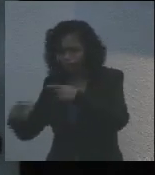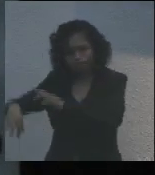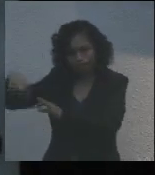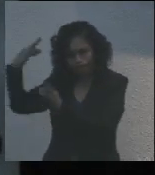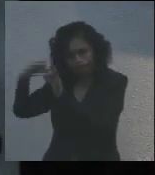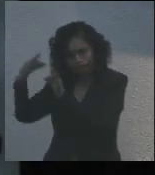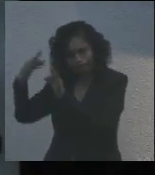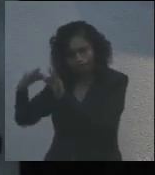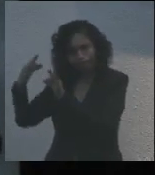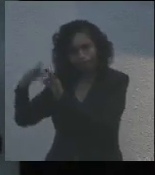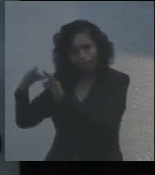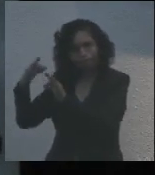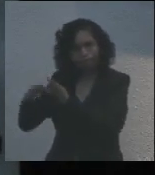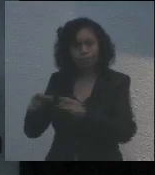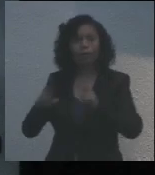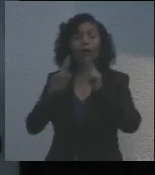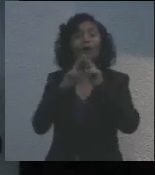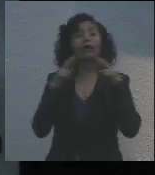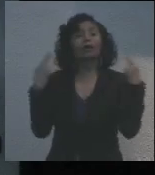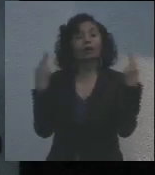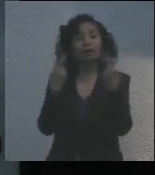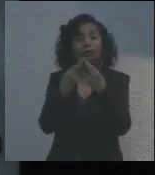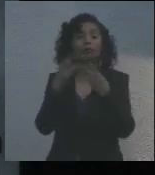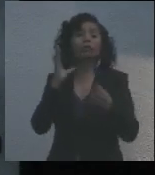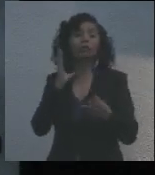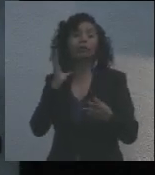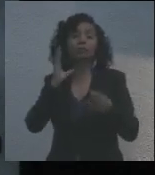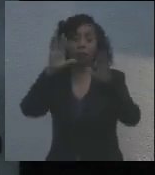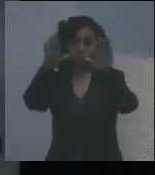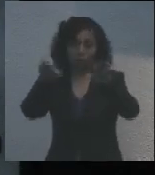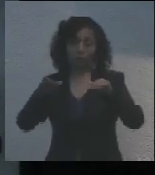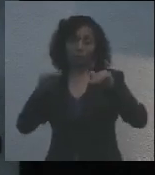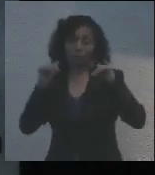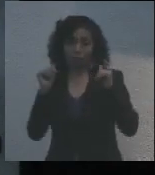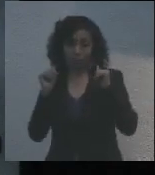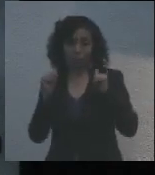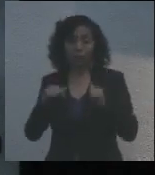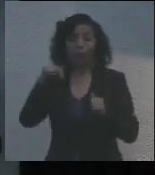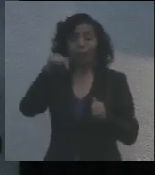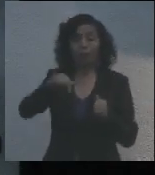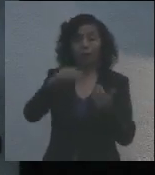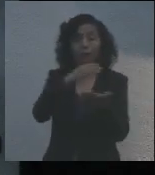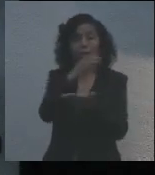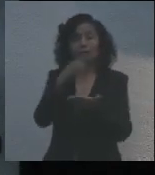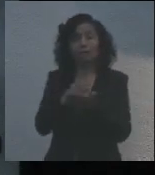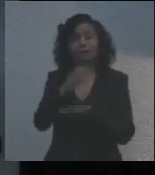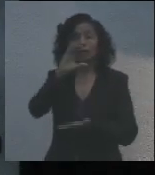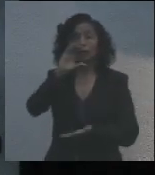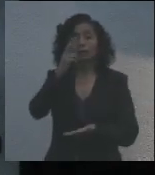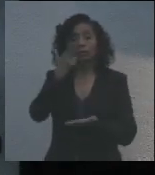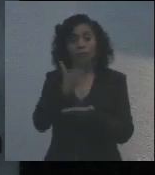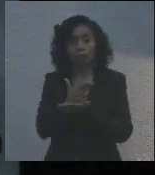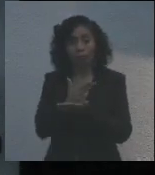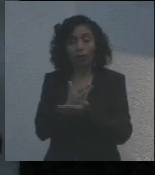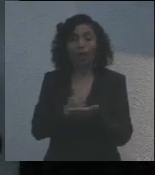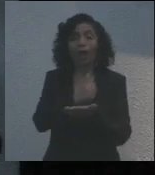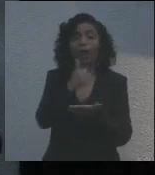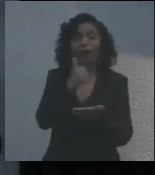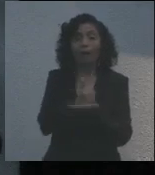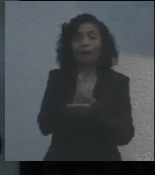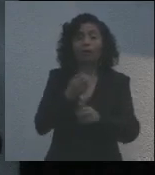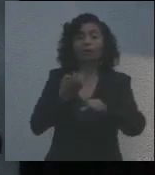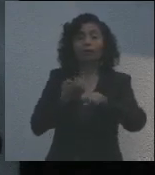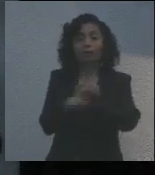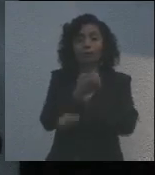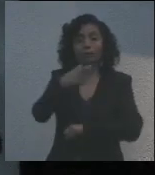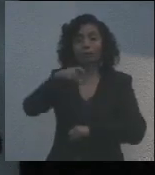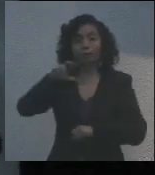cumplimiento salón de sesiones del honorable poder legislativo en la ciudad de Chetumal capital del Estado Quintana ro a